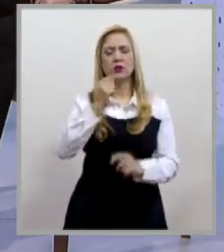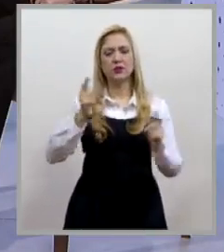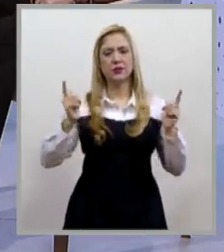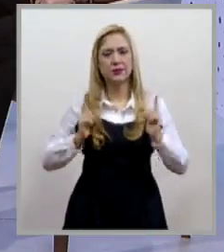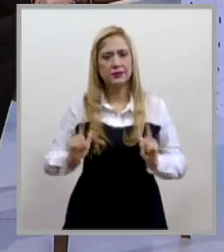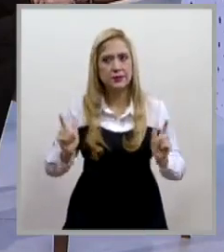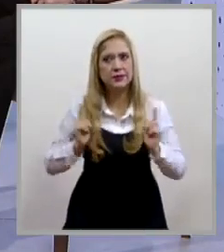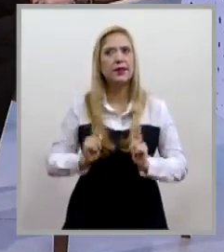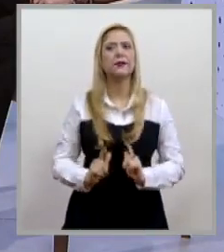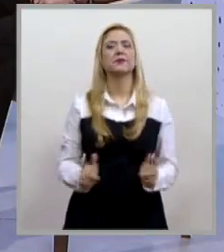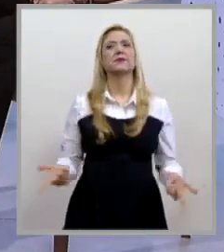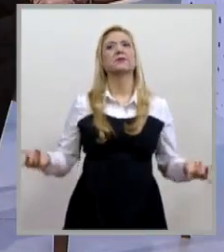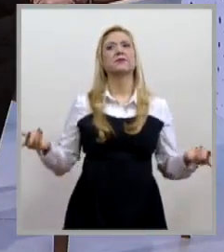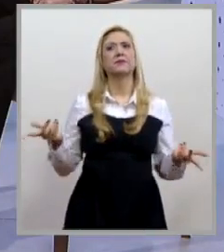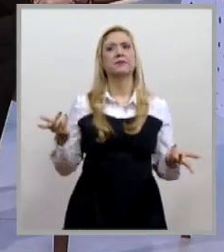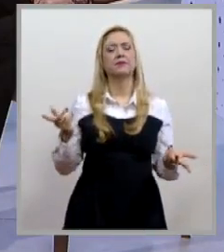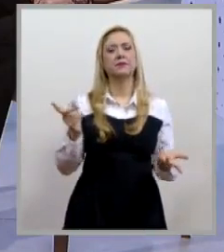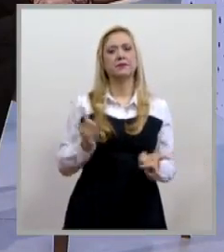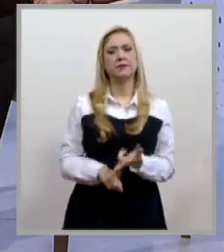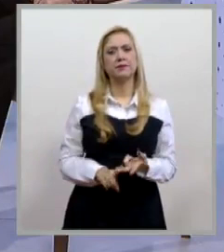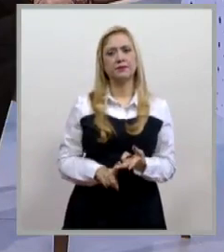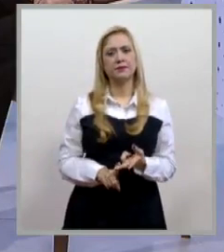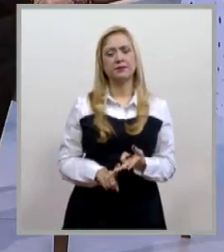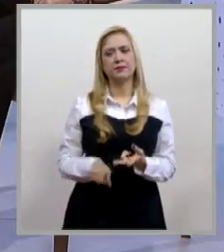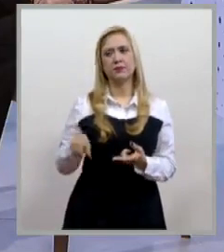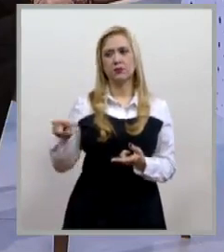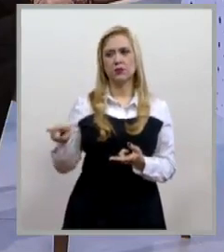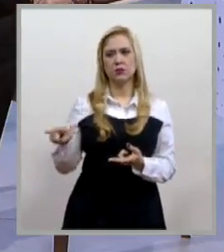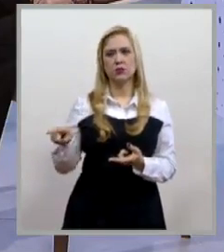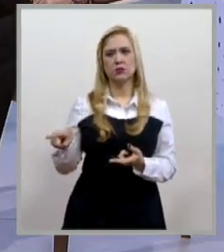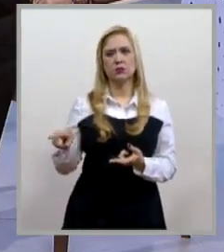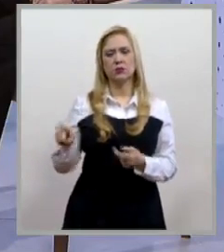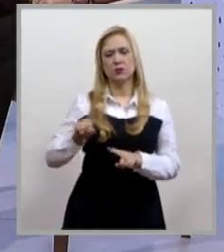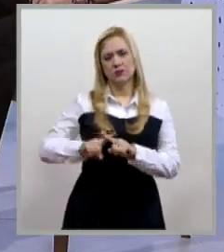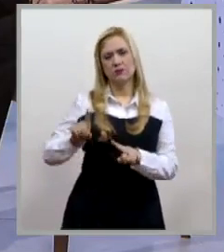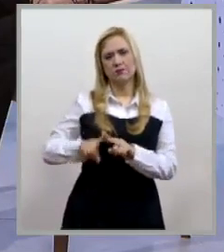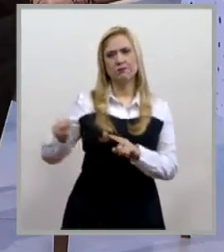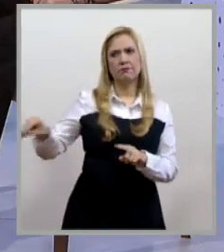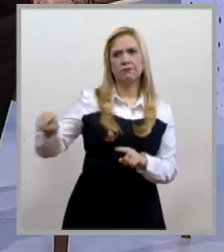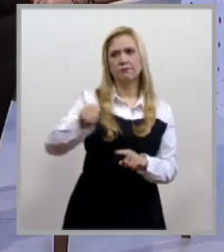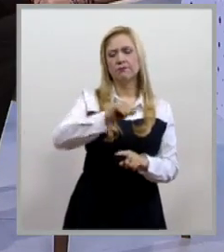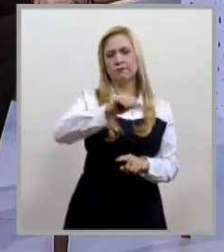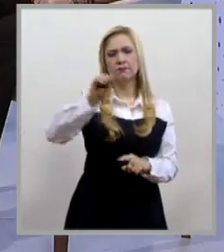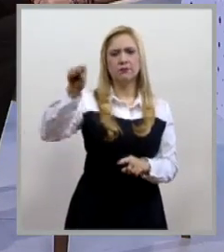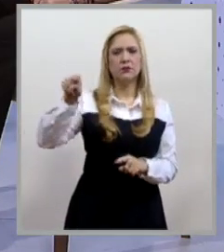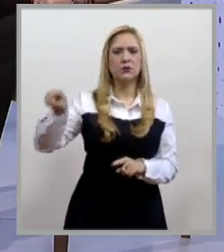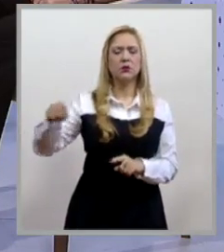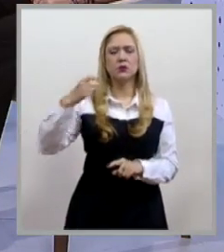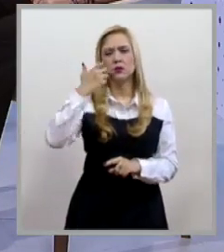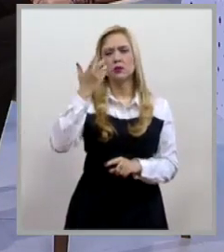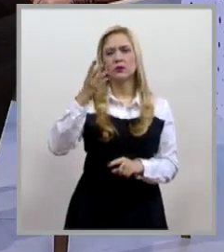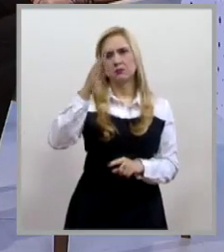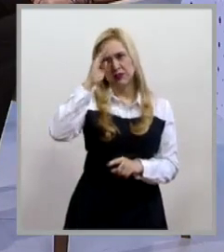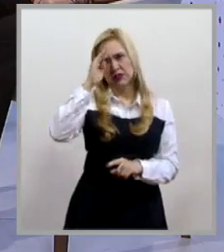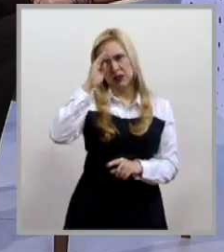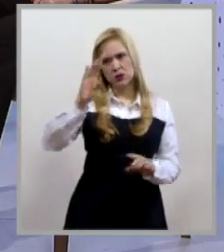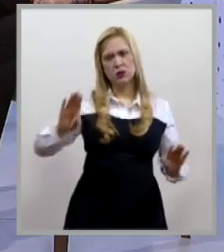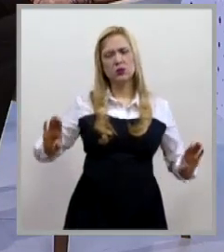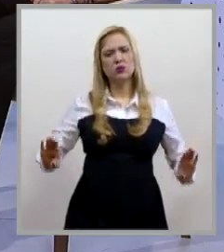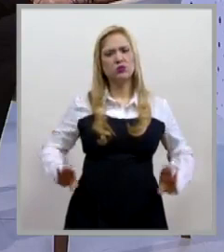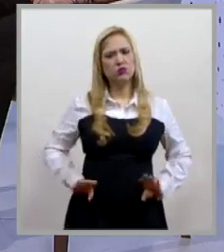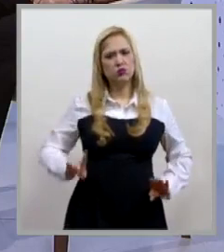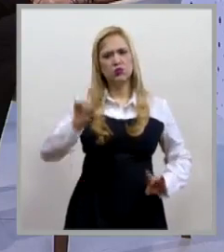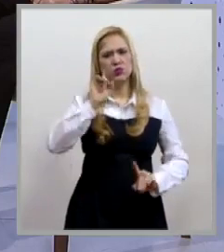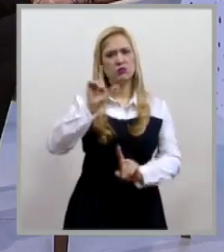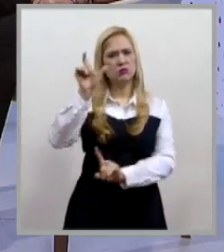instancias, incluso tú participas en distintas instancias en las que se propone juzgar con perspectiva de género. ¿Por qué